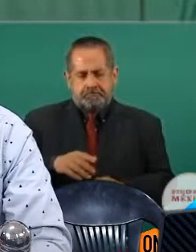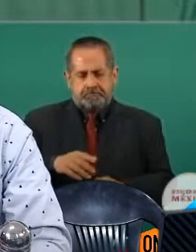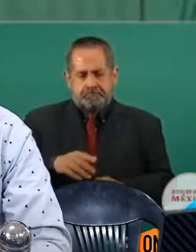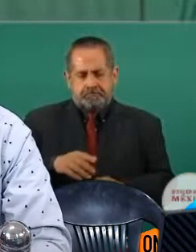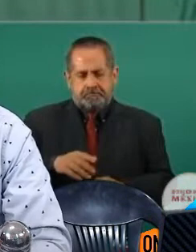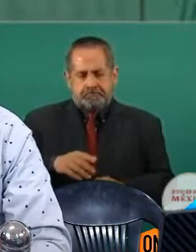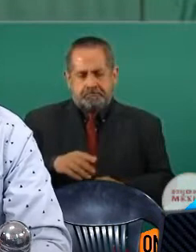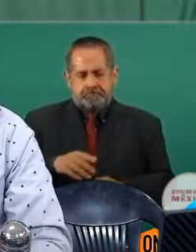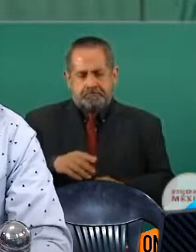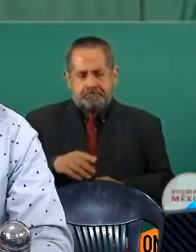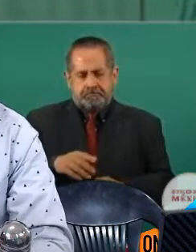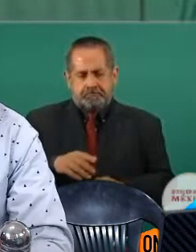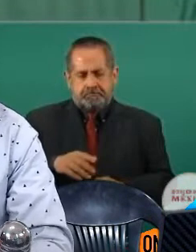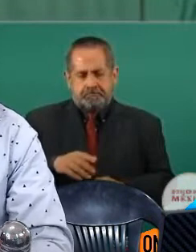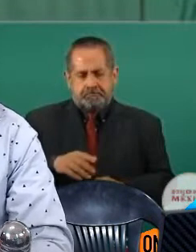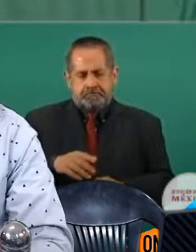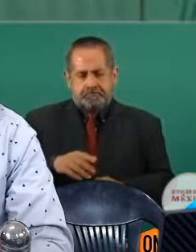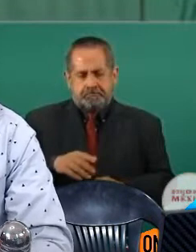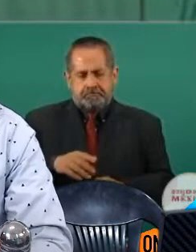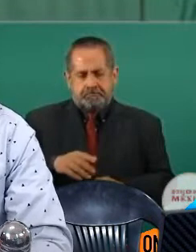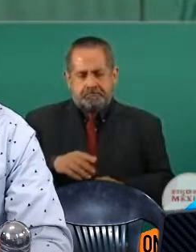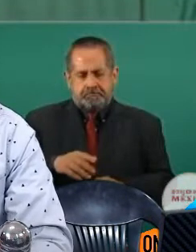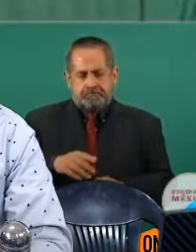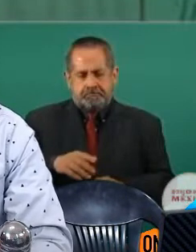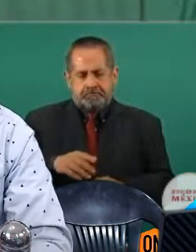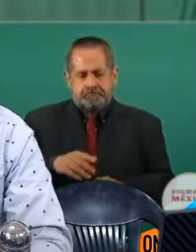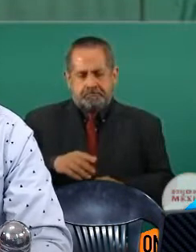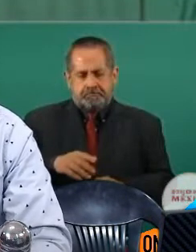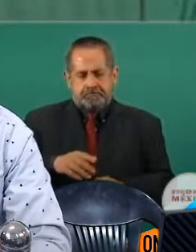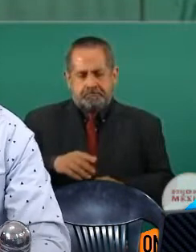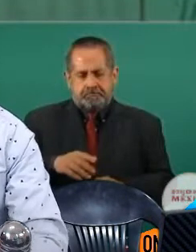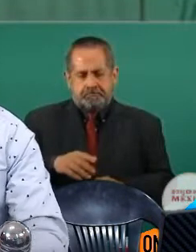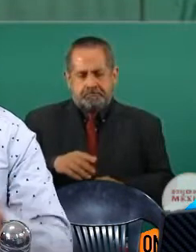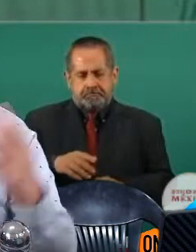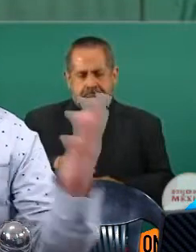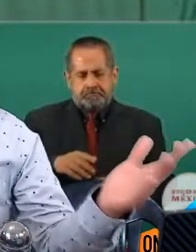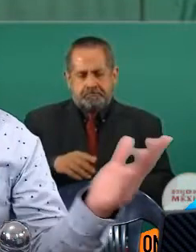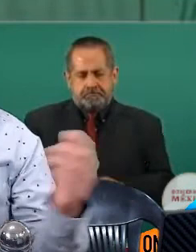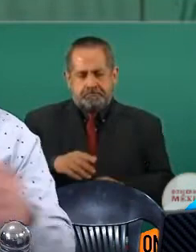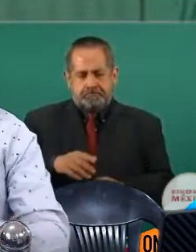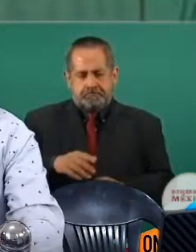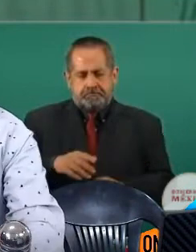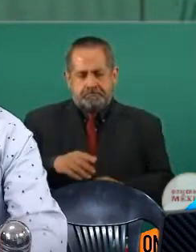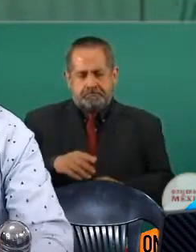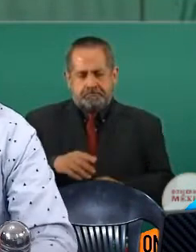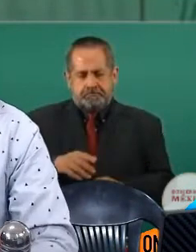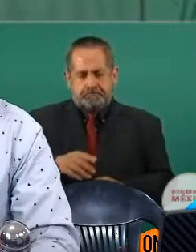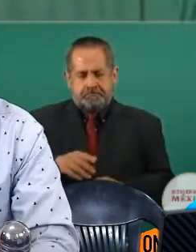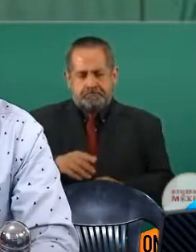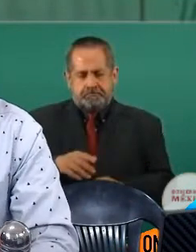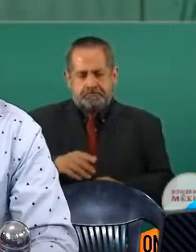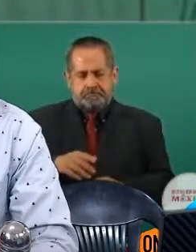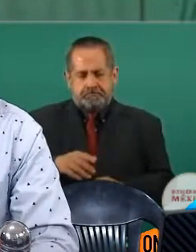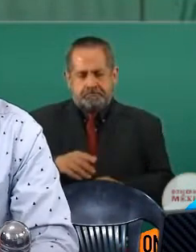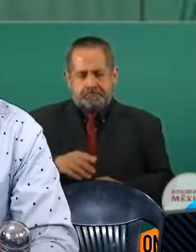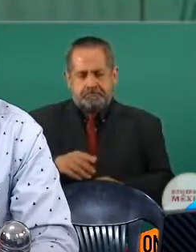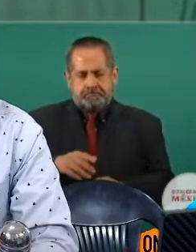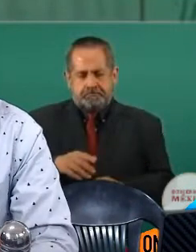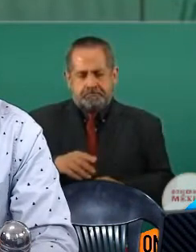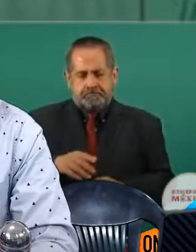los expresidentes, digamos todos, como gente como empresarios,